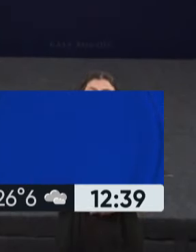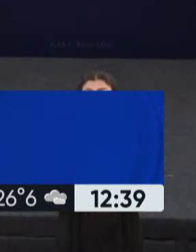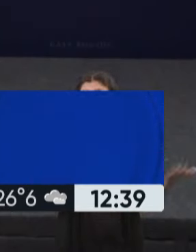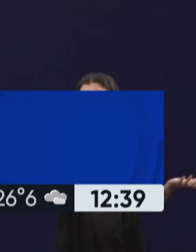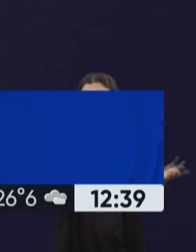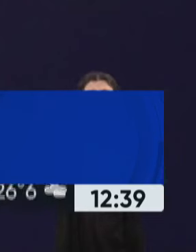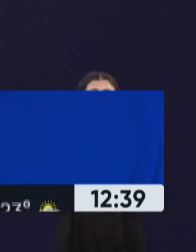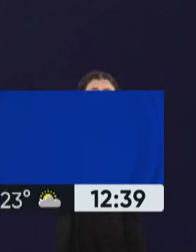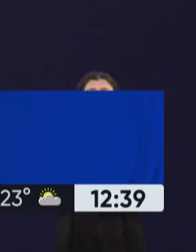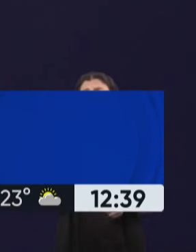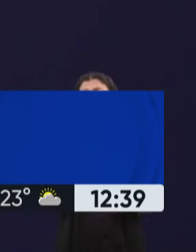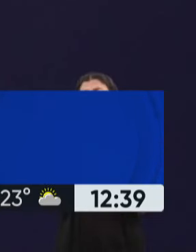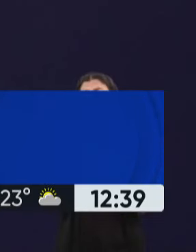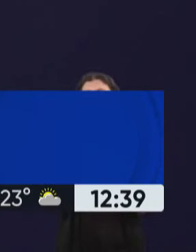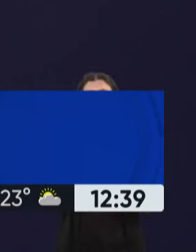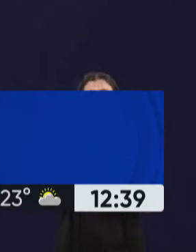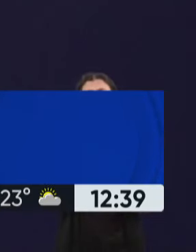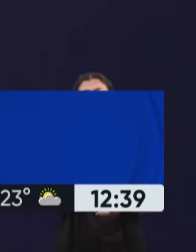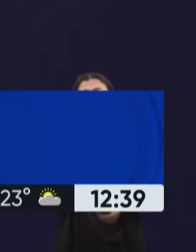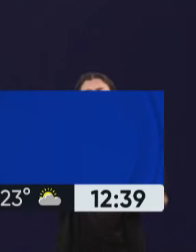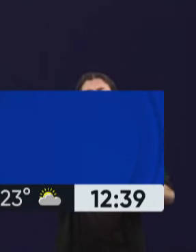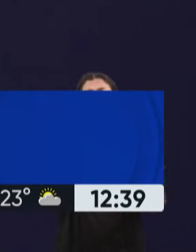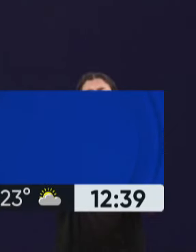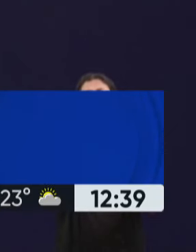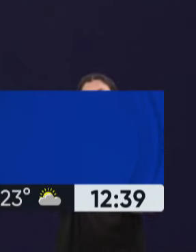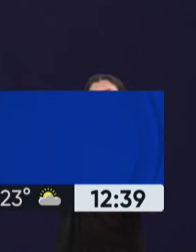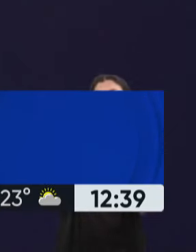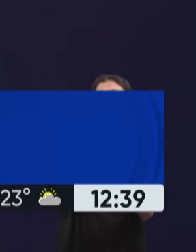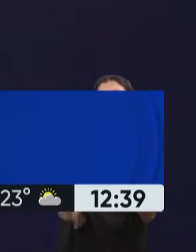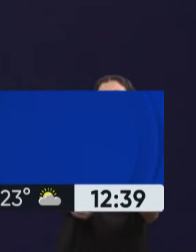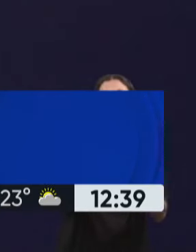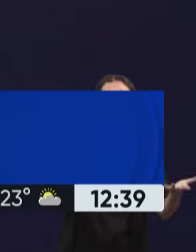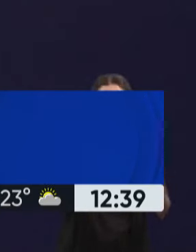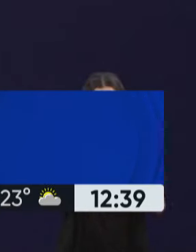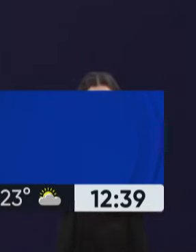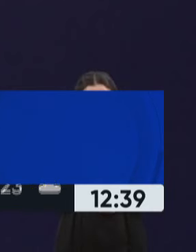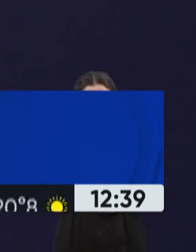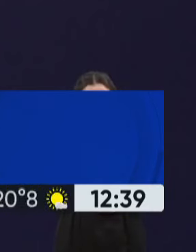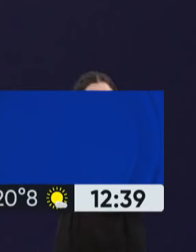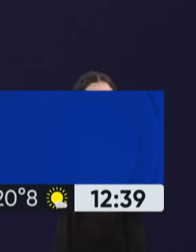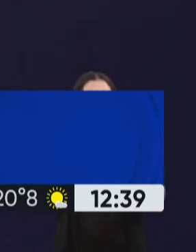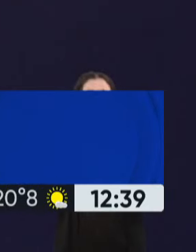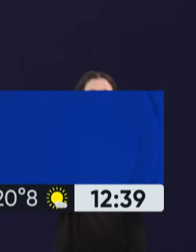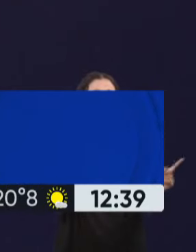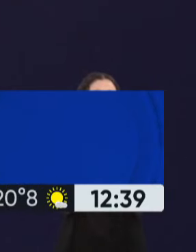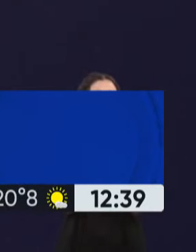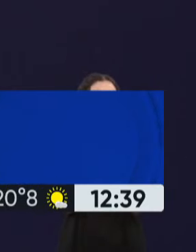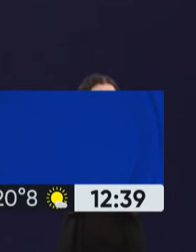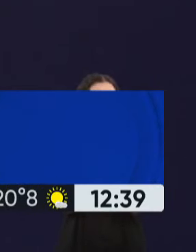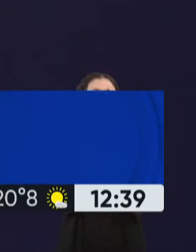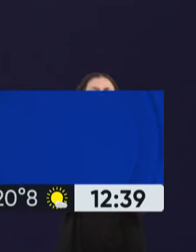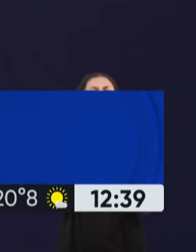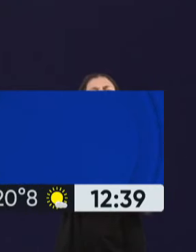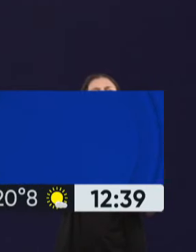Bueno, en primer lugar quiero contarles una simplificación que se dio en el marco